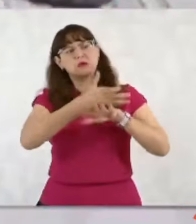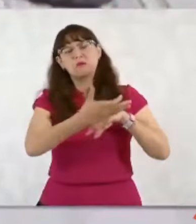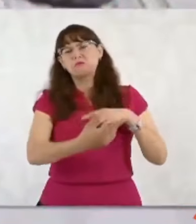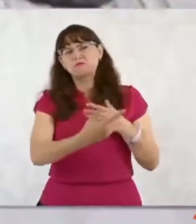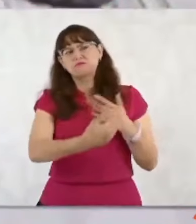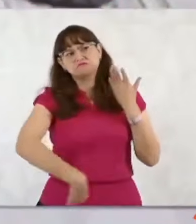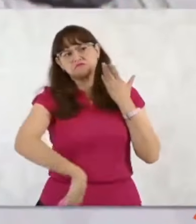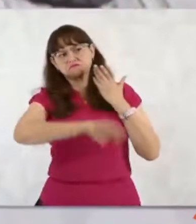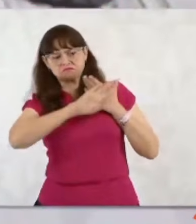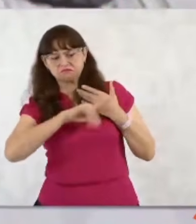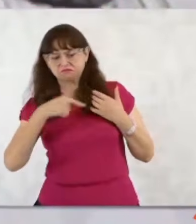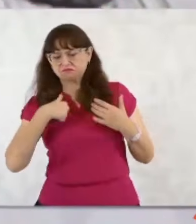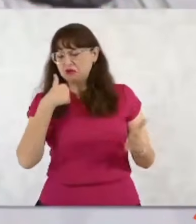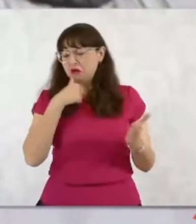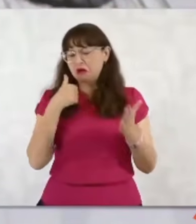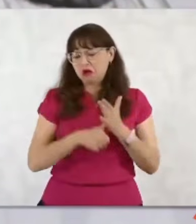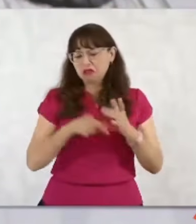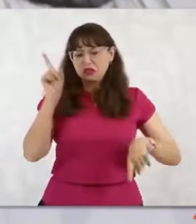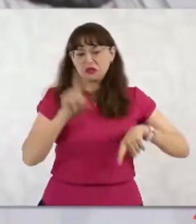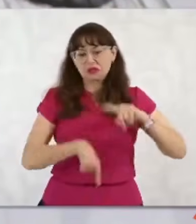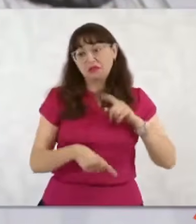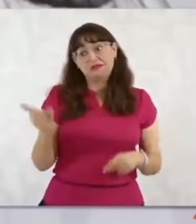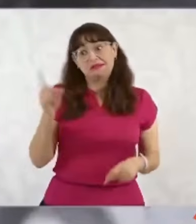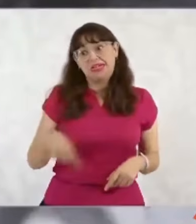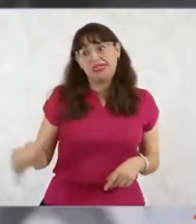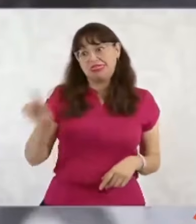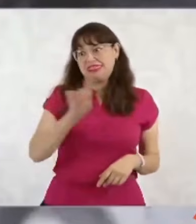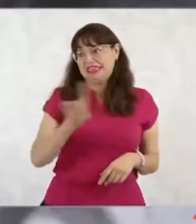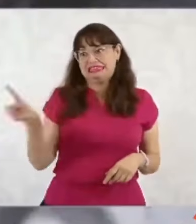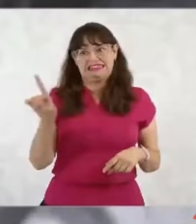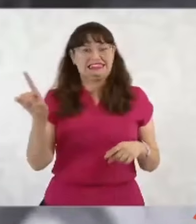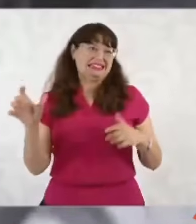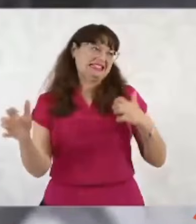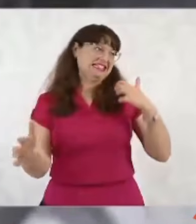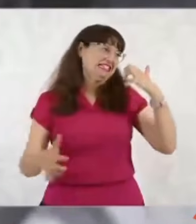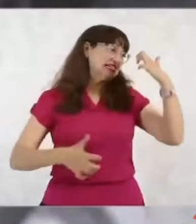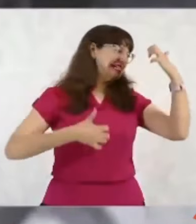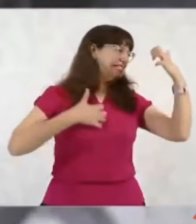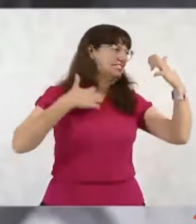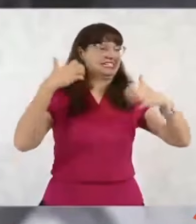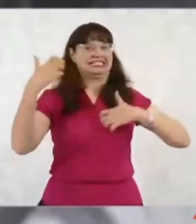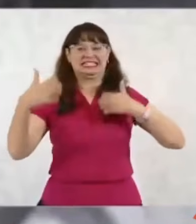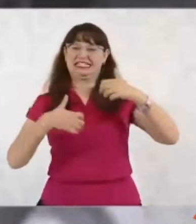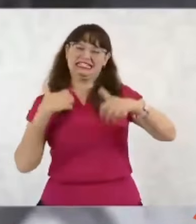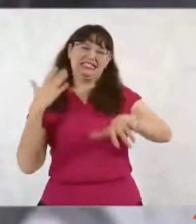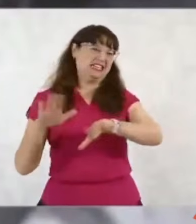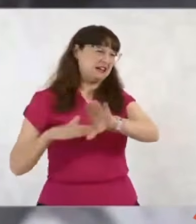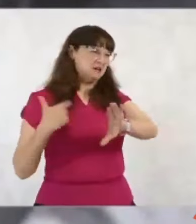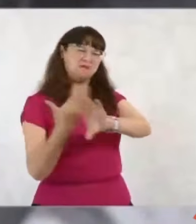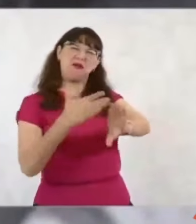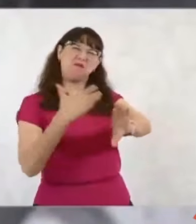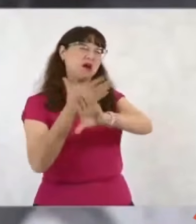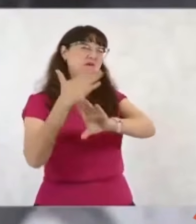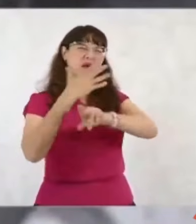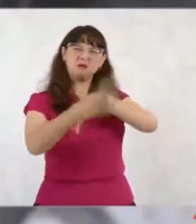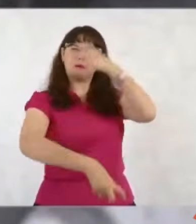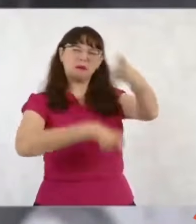de el conservadurismo, de la derecha, de los comentócratas, de los medios.